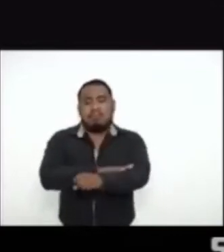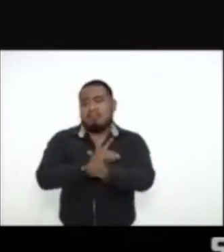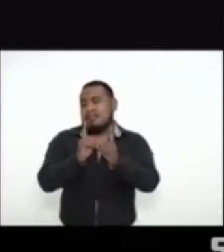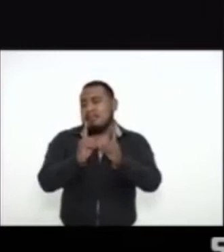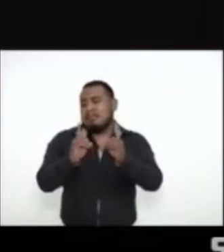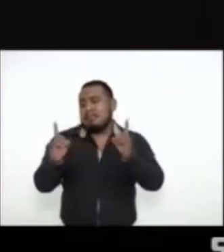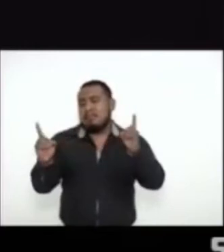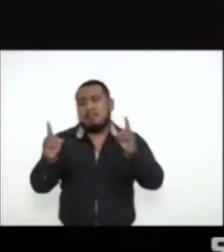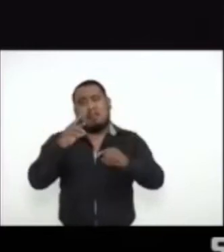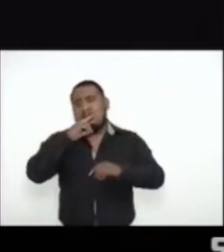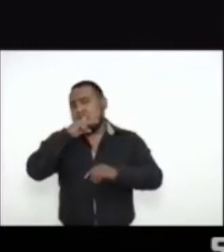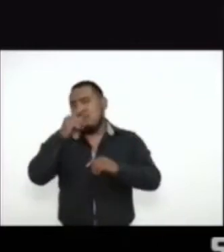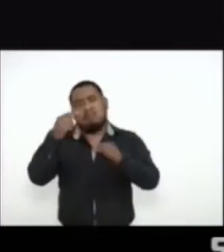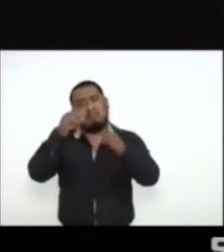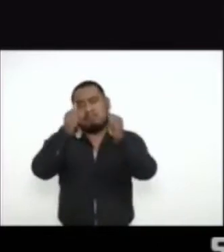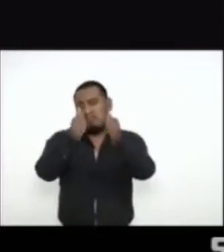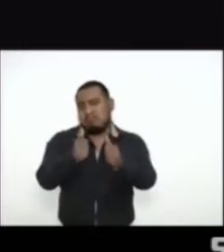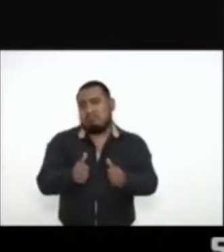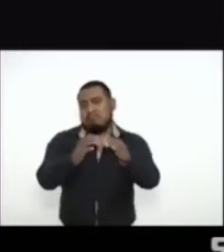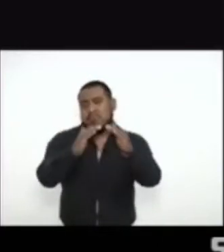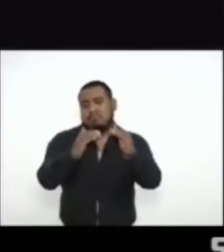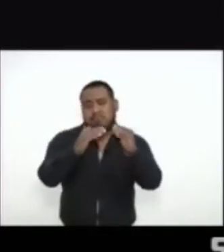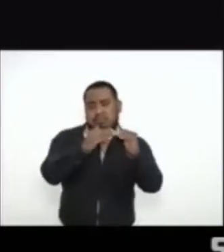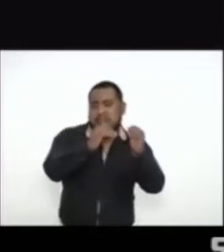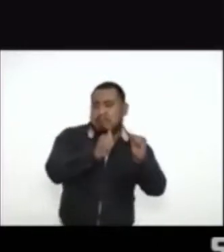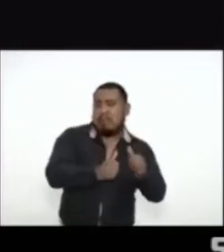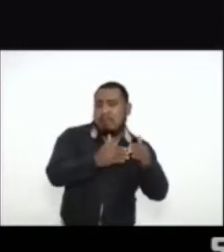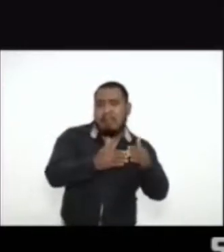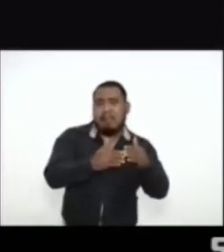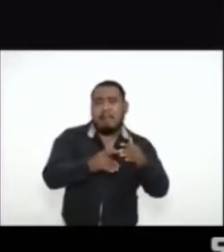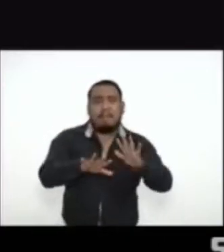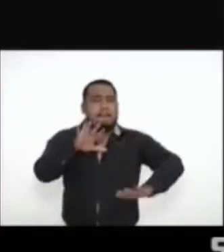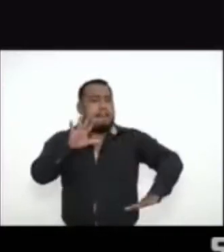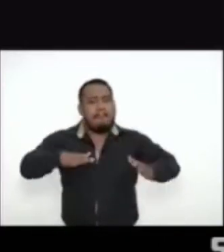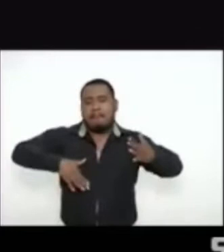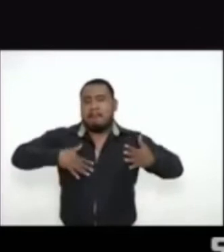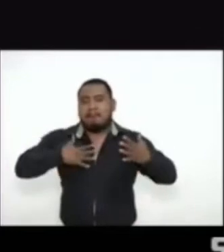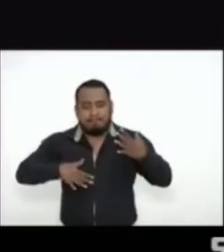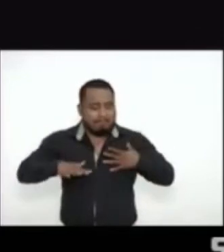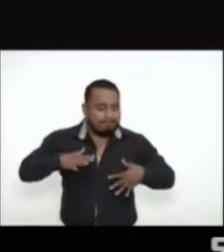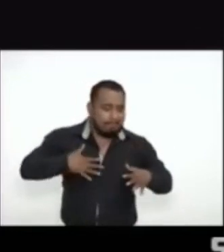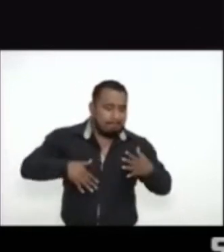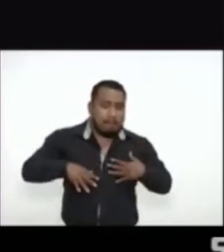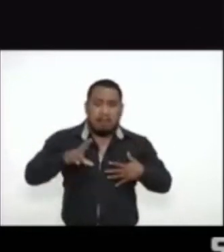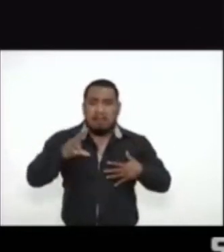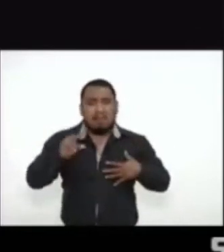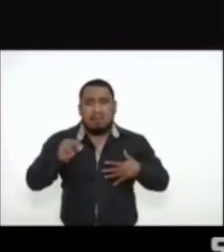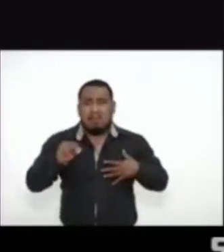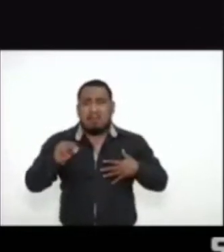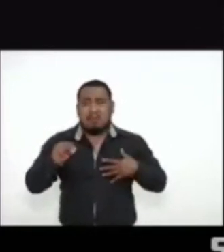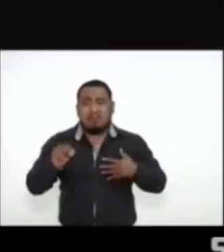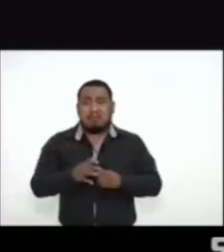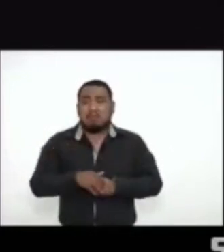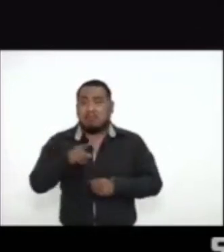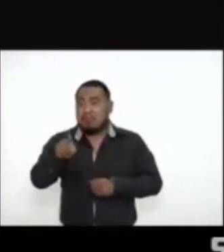es quedarse en el fondo de la cueva. ¿Para qué? Para recuperar. Cuando estás cansado, descansa, no te obligues.